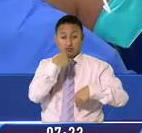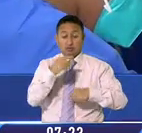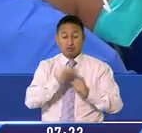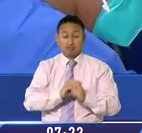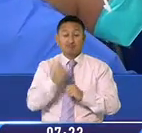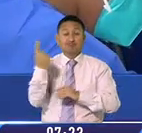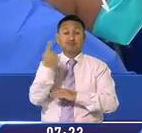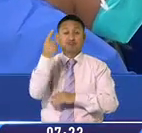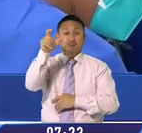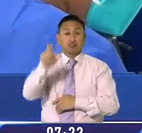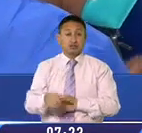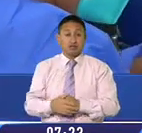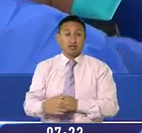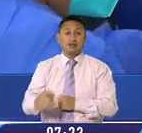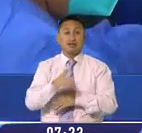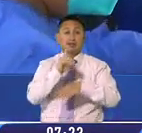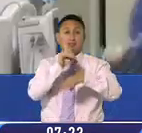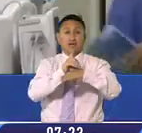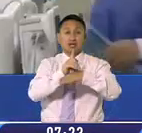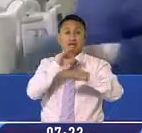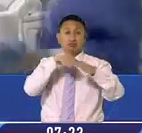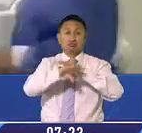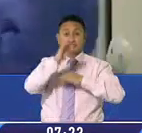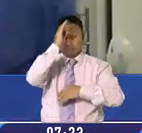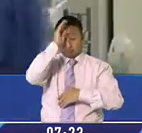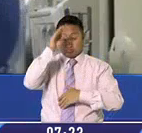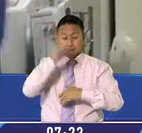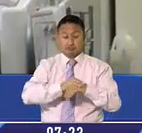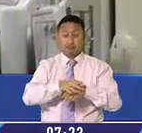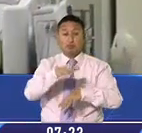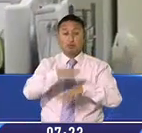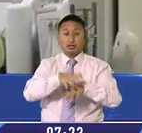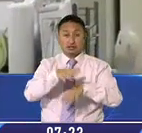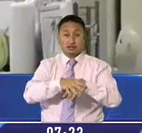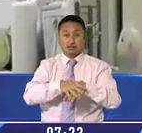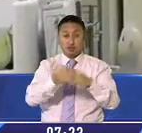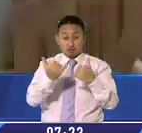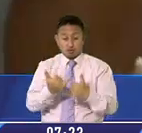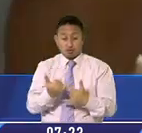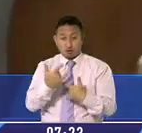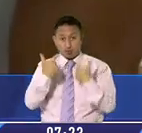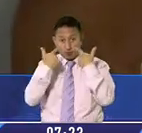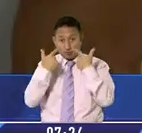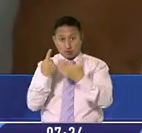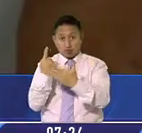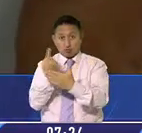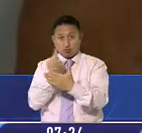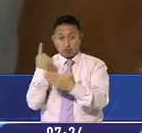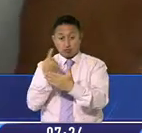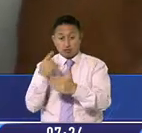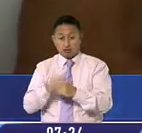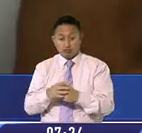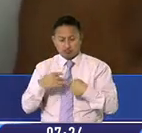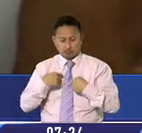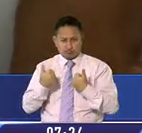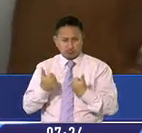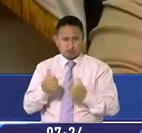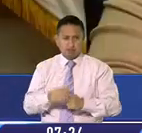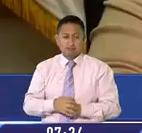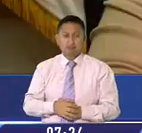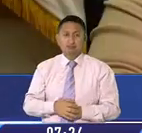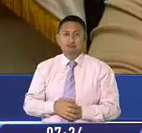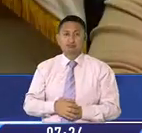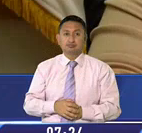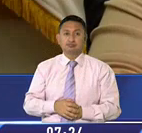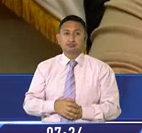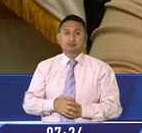residente en un hospital de la localidad, quien se encuentra bajo vigilancia médica y su condición es estable. Tenemos sí el conocimiento